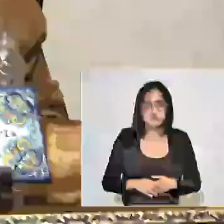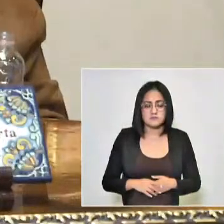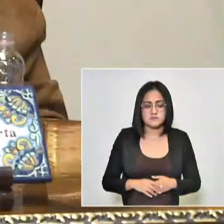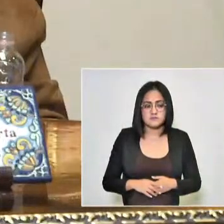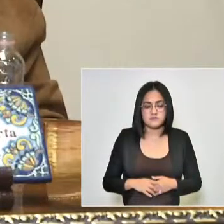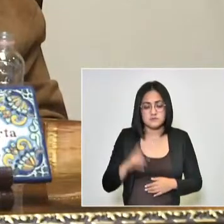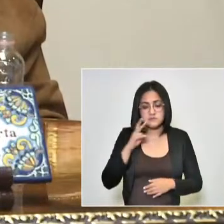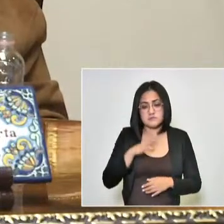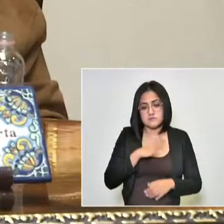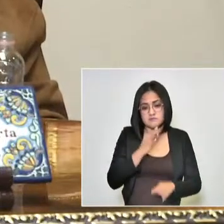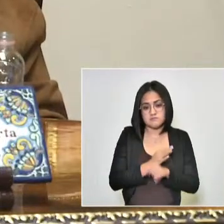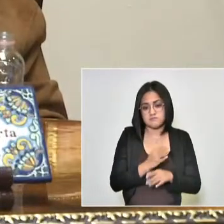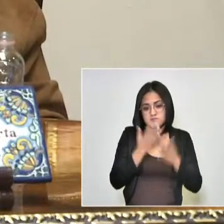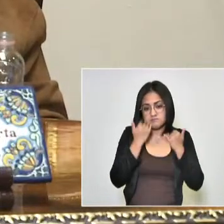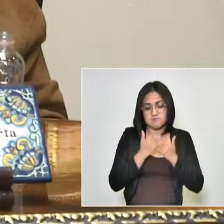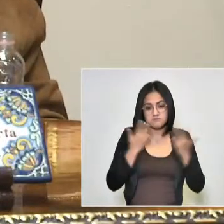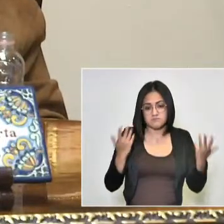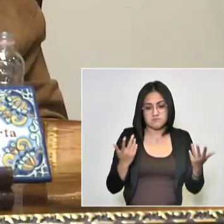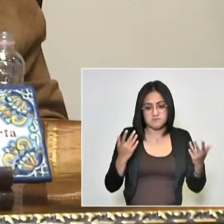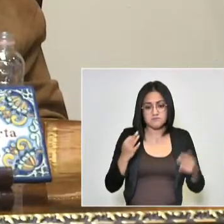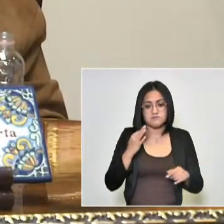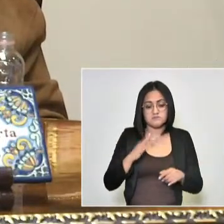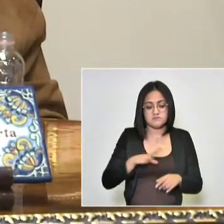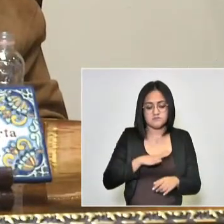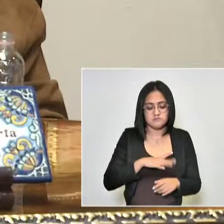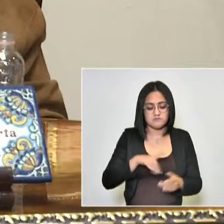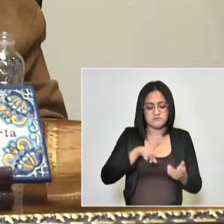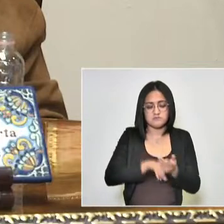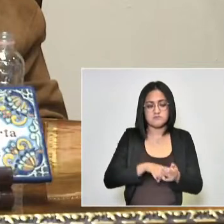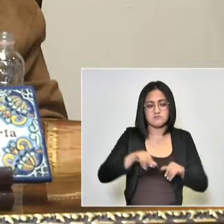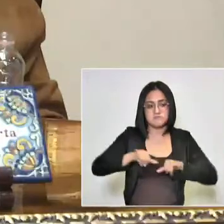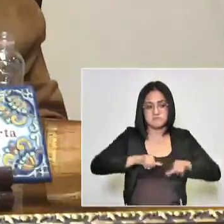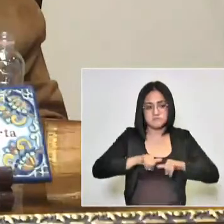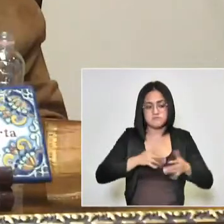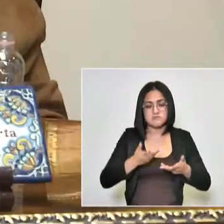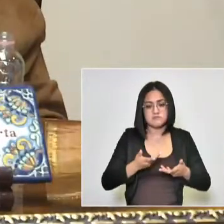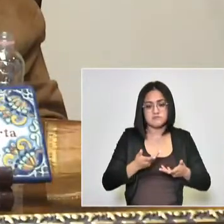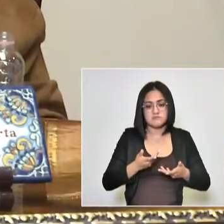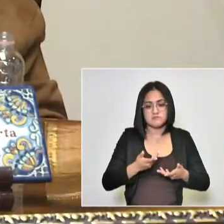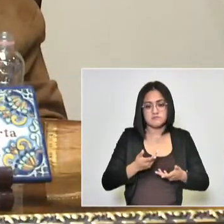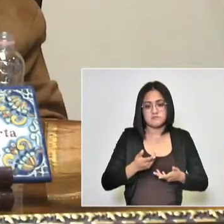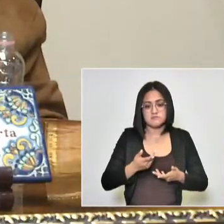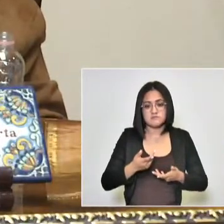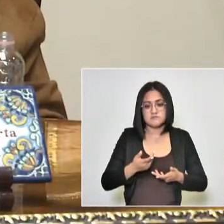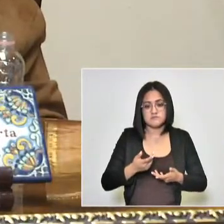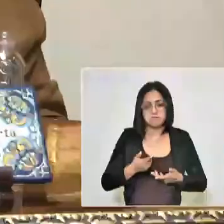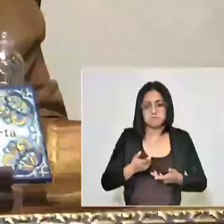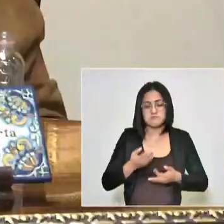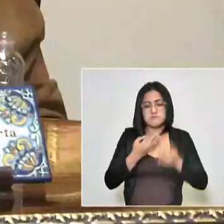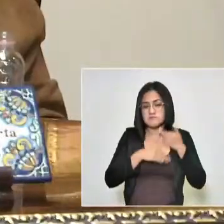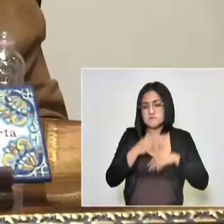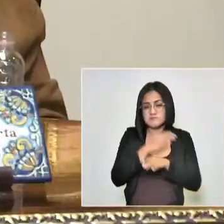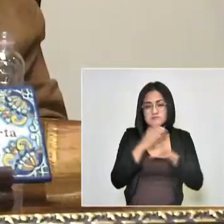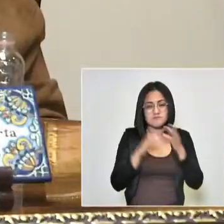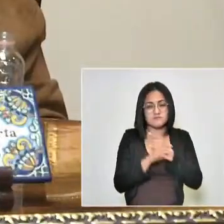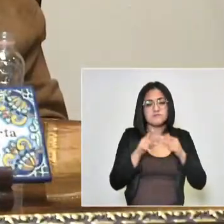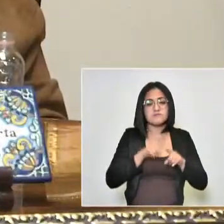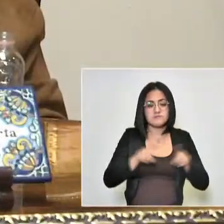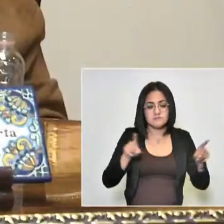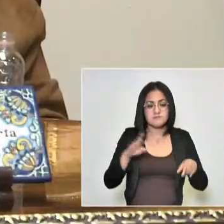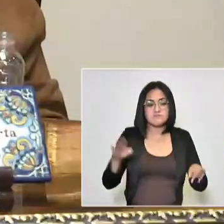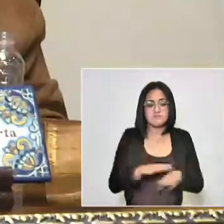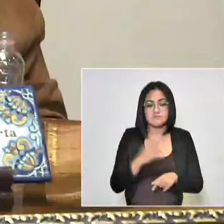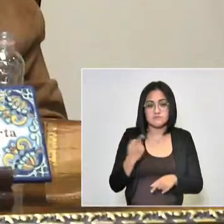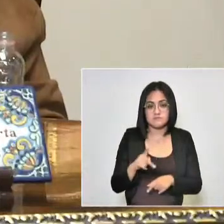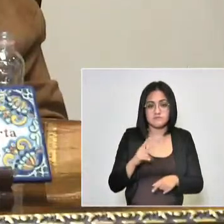no hay nada de eso. Entonces, hemos construido mapas carreteros, mapas hídricos, mapas de todo. porque es la